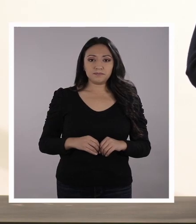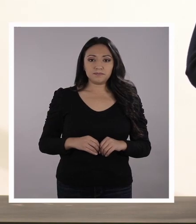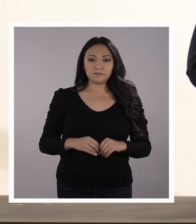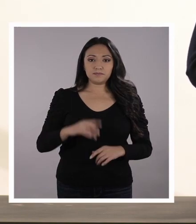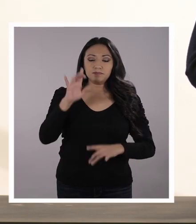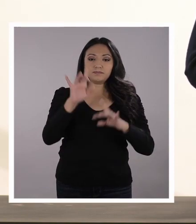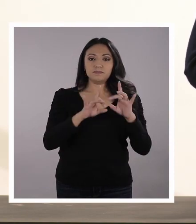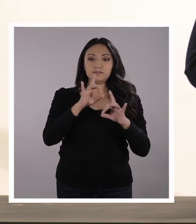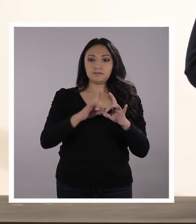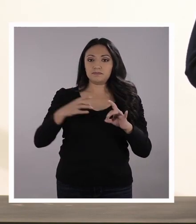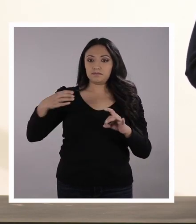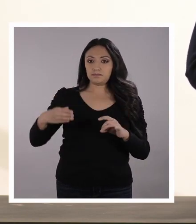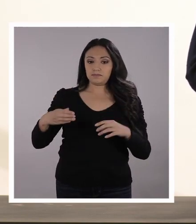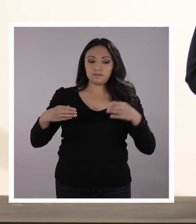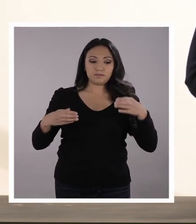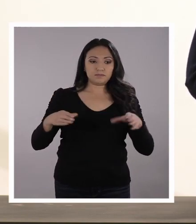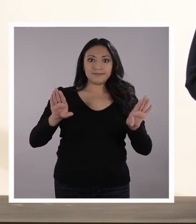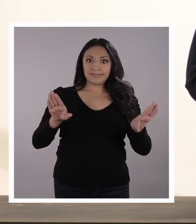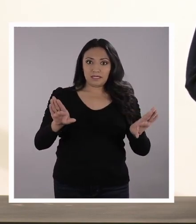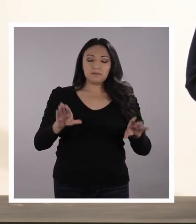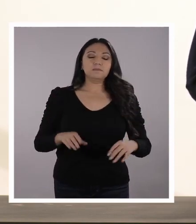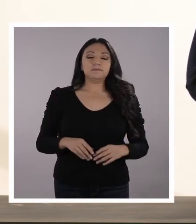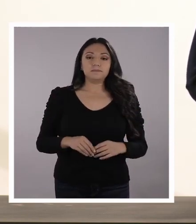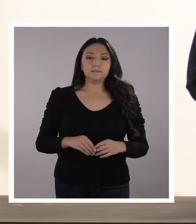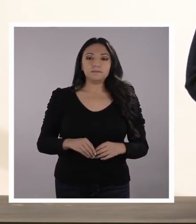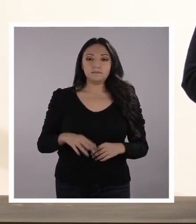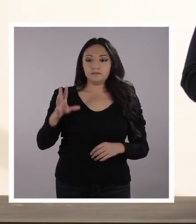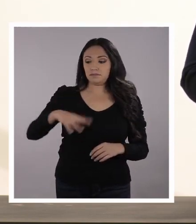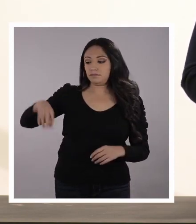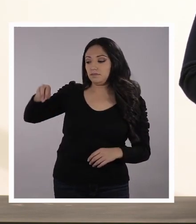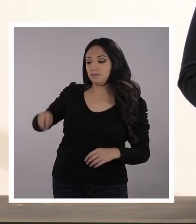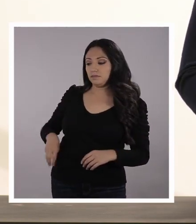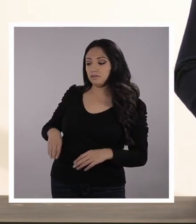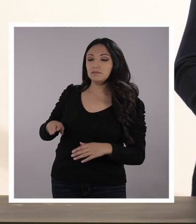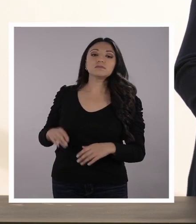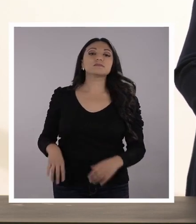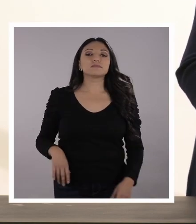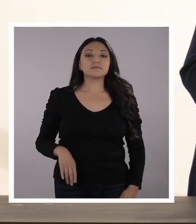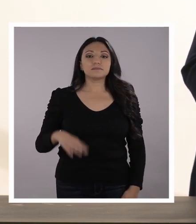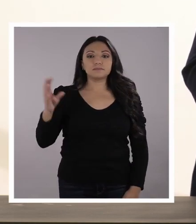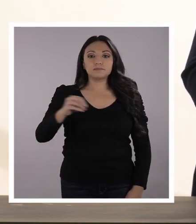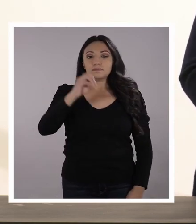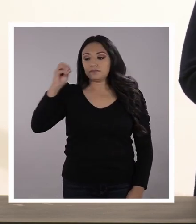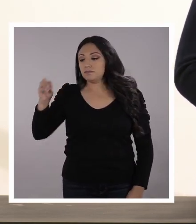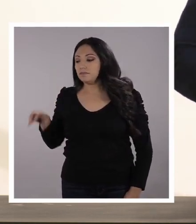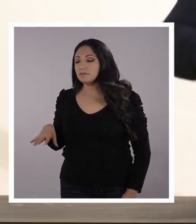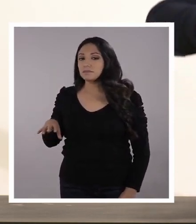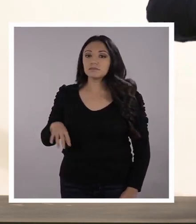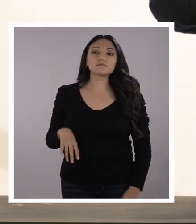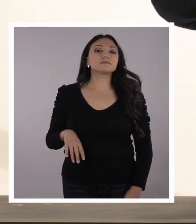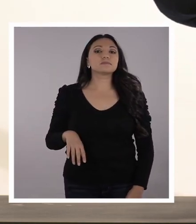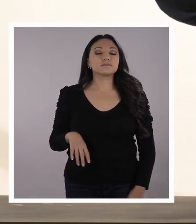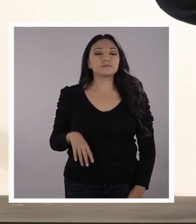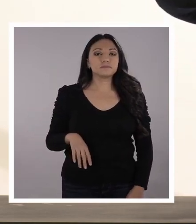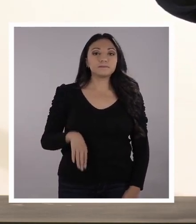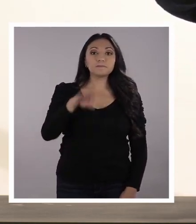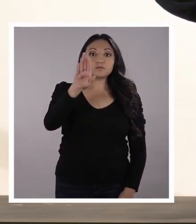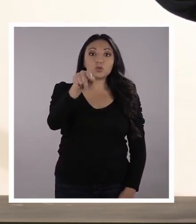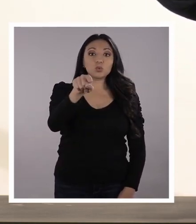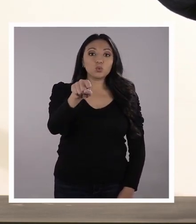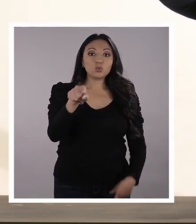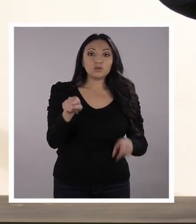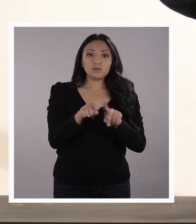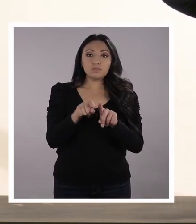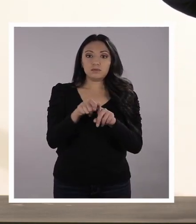Y estamos. La primera botella está lista. Voy a guardar en la basura. Tome, por favor, también. Permítame, le doy. Gracias. Voy a poner en la basura. Usted trate